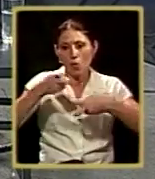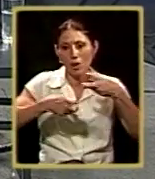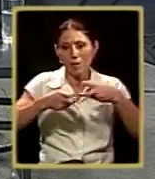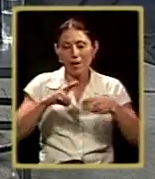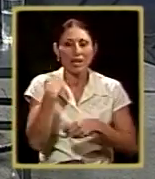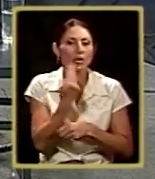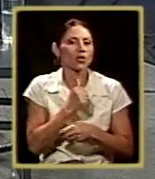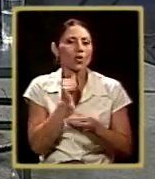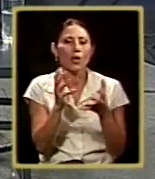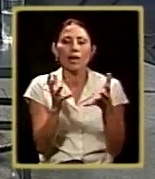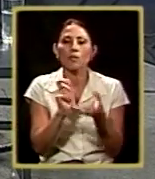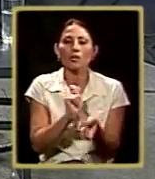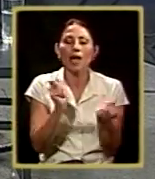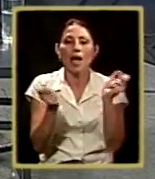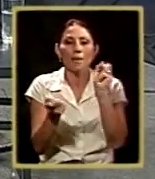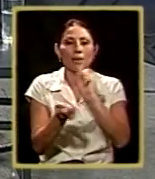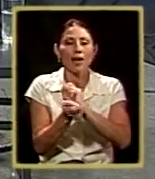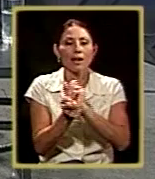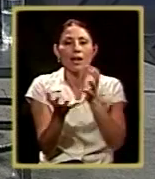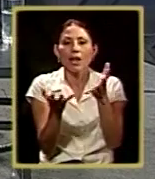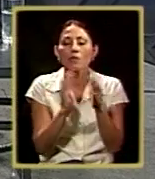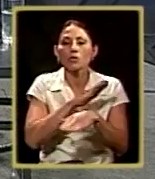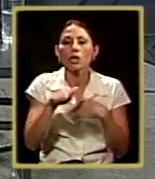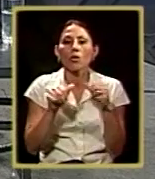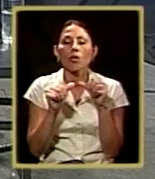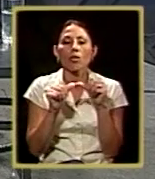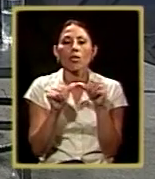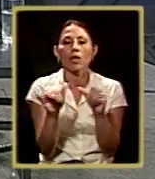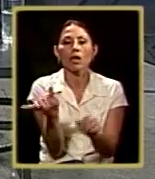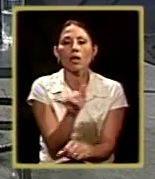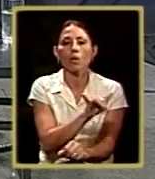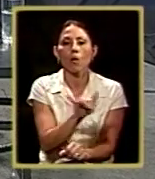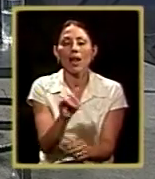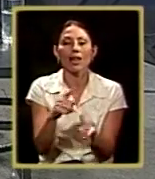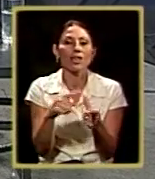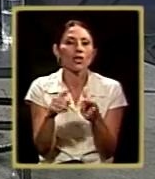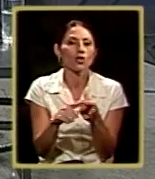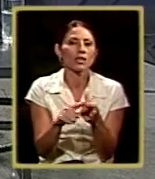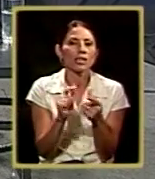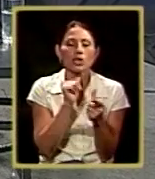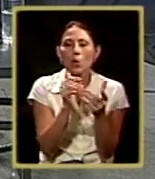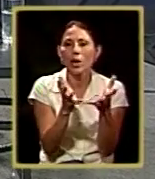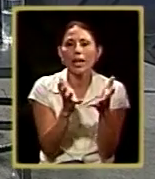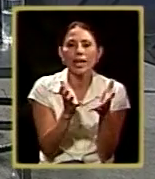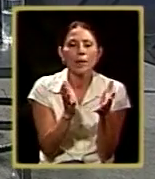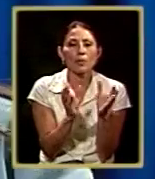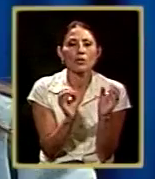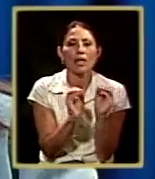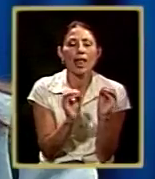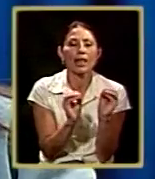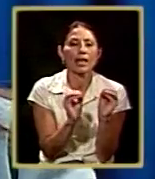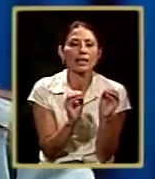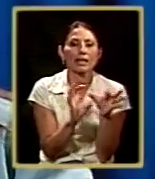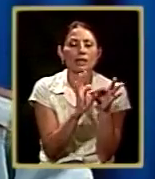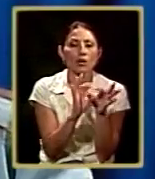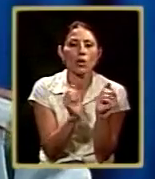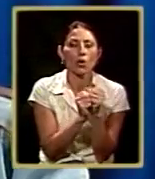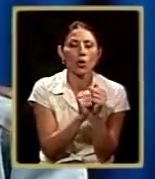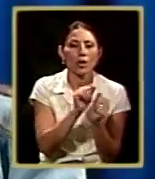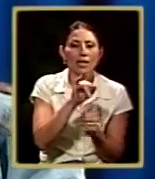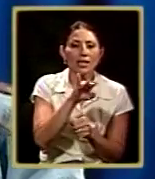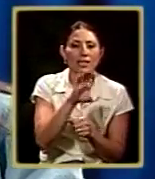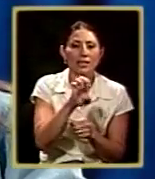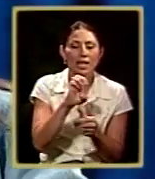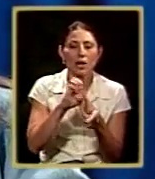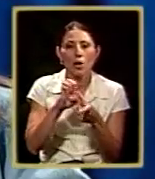queremos cambiar, que queremos que todo se mantenga igual. Entonces no queremos tocar el INS, no queremos tocar el ICE, y hay muchas cosas que el